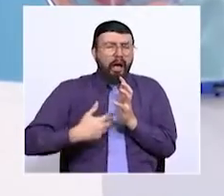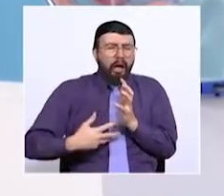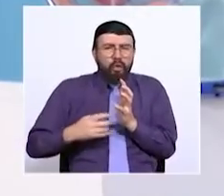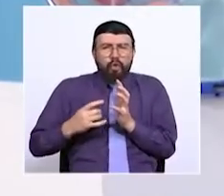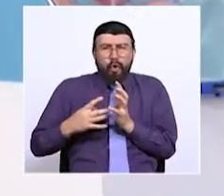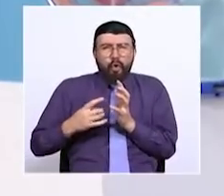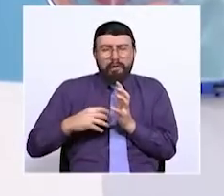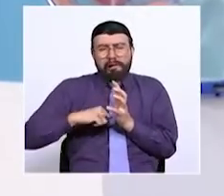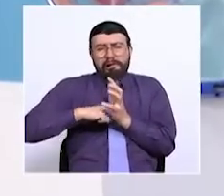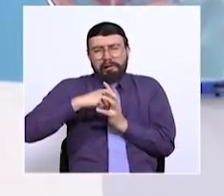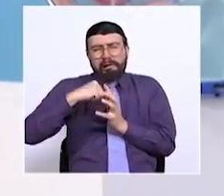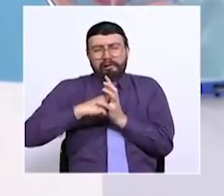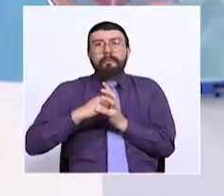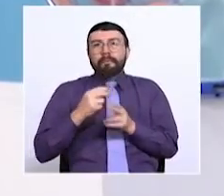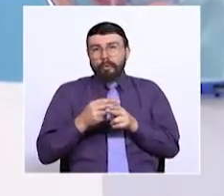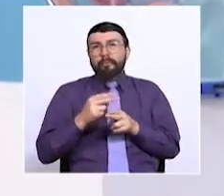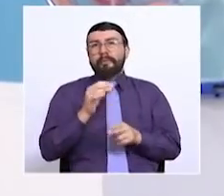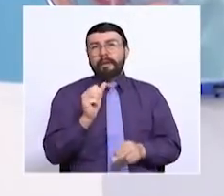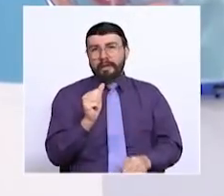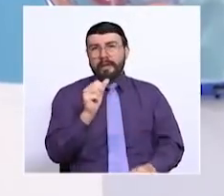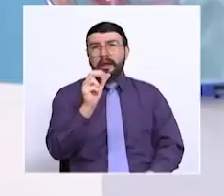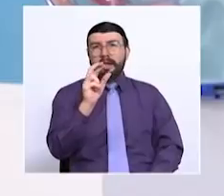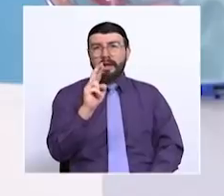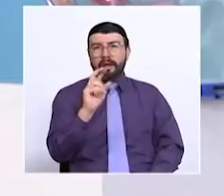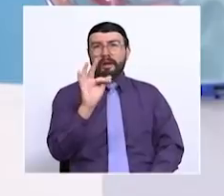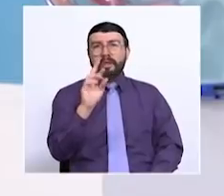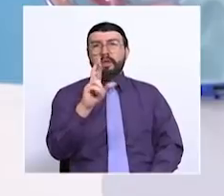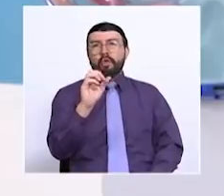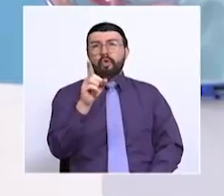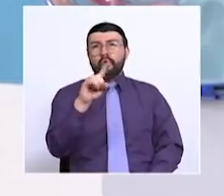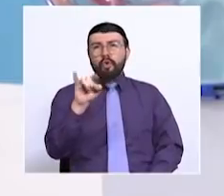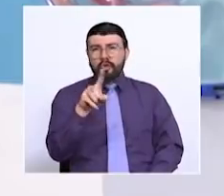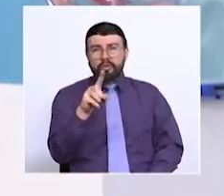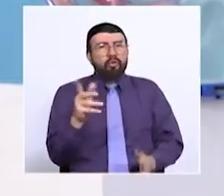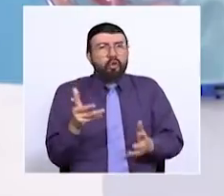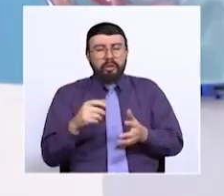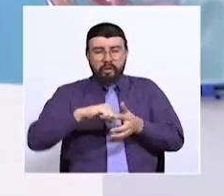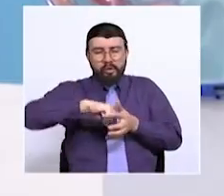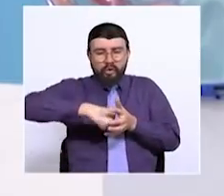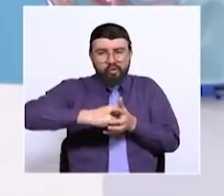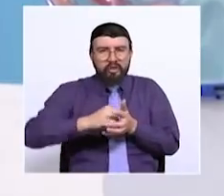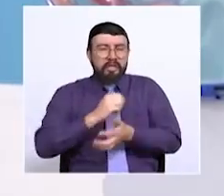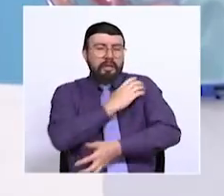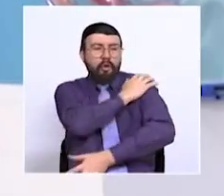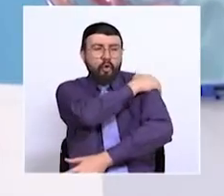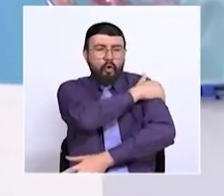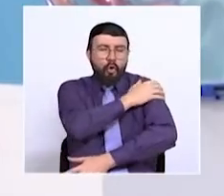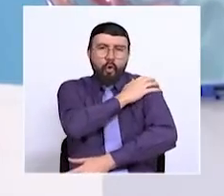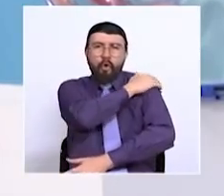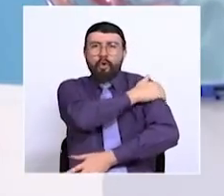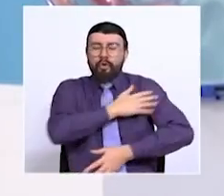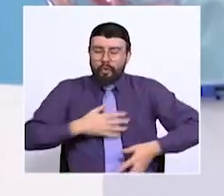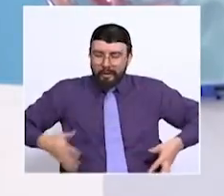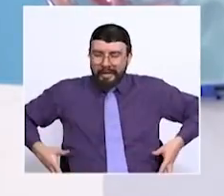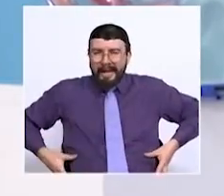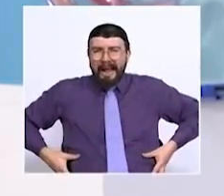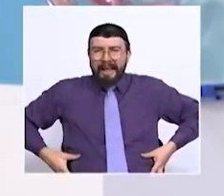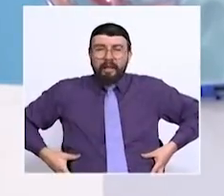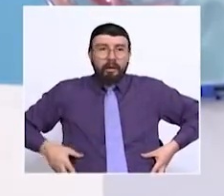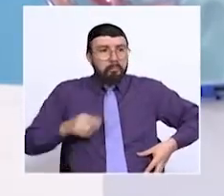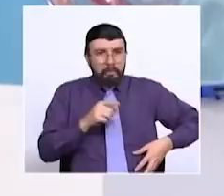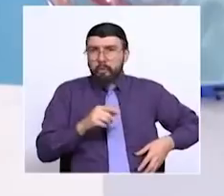eso es lo que se llama artrosis, ese desgaste. Ocurre en rodilla, en hombro, en cadera, en toda parte hay